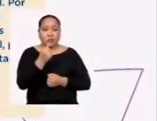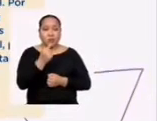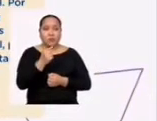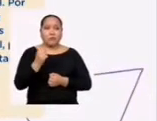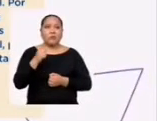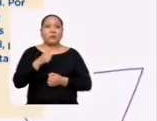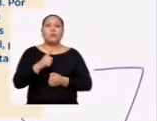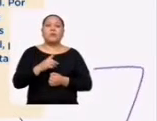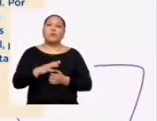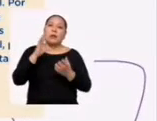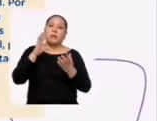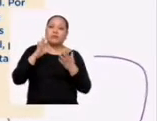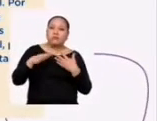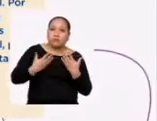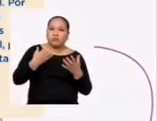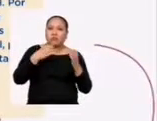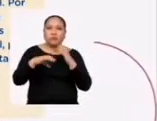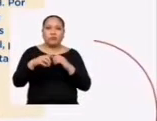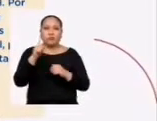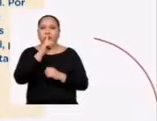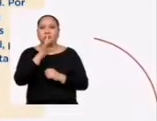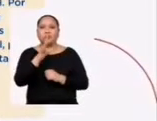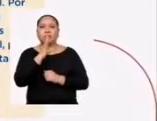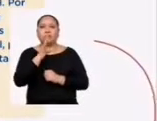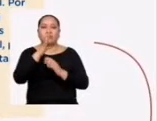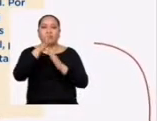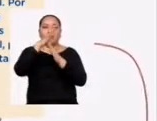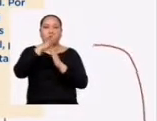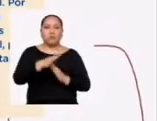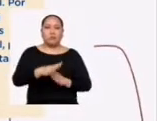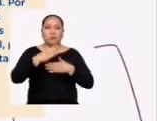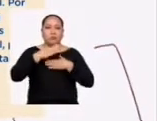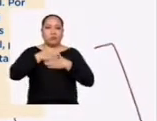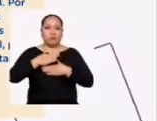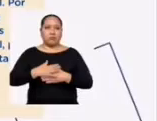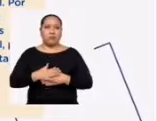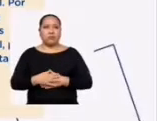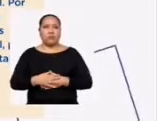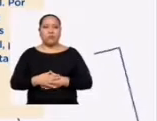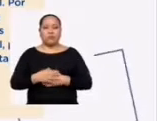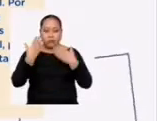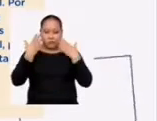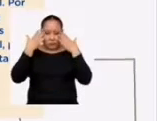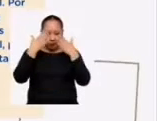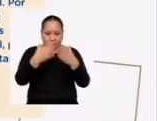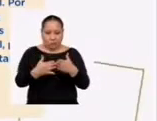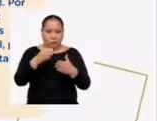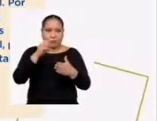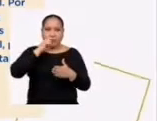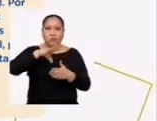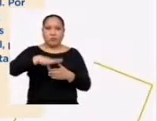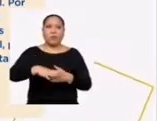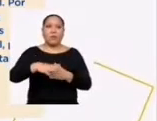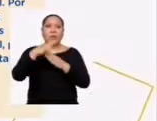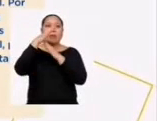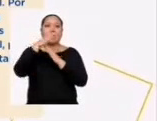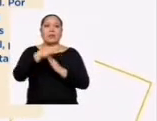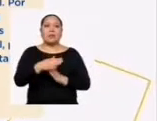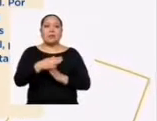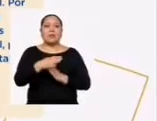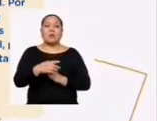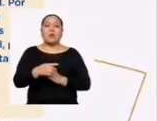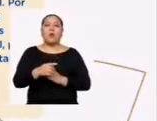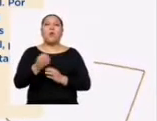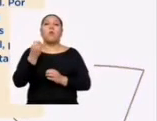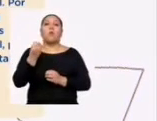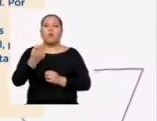lo que podemos hacer es no hablar de discriminación física, sino precisar y decir discriminación por el